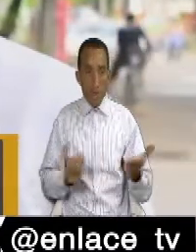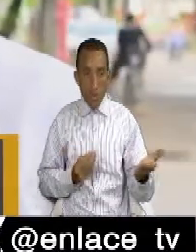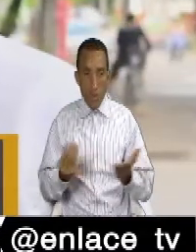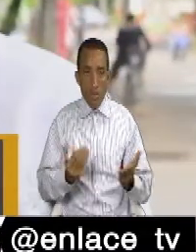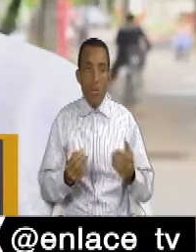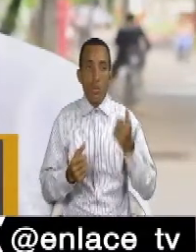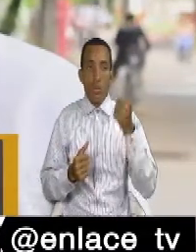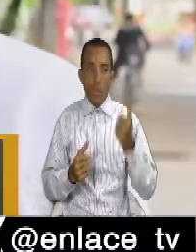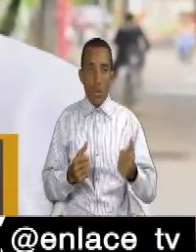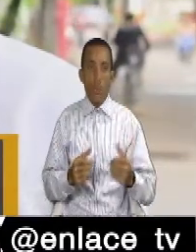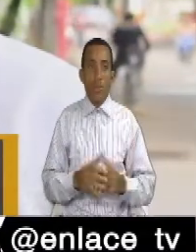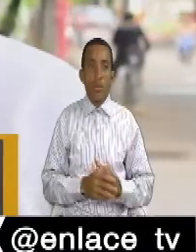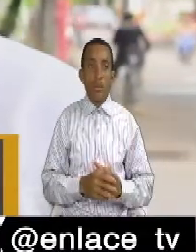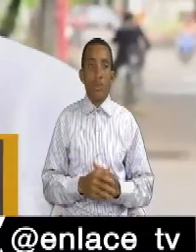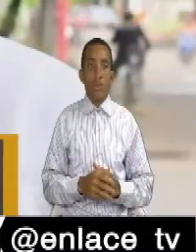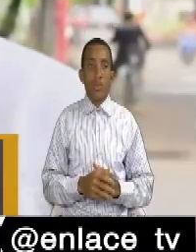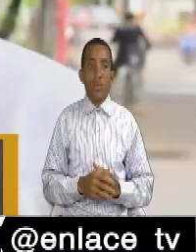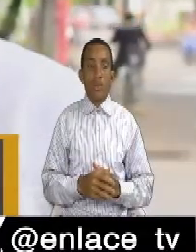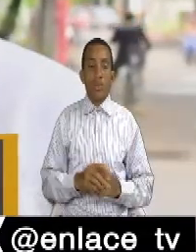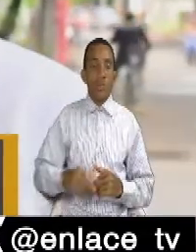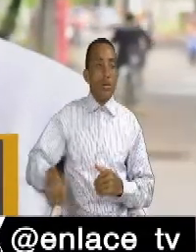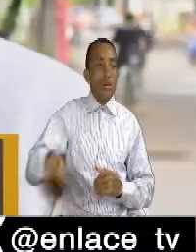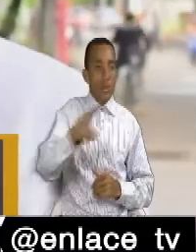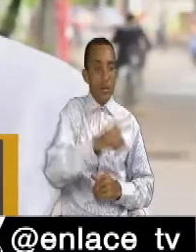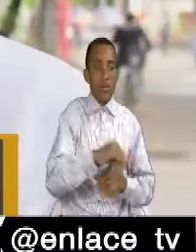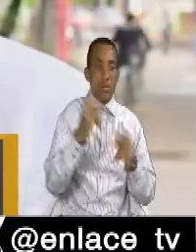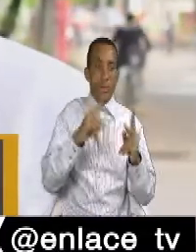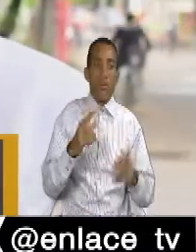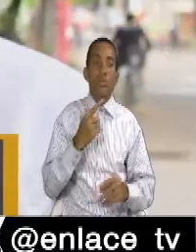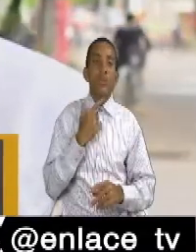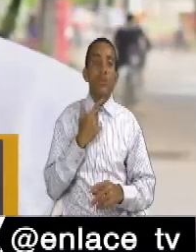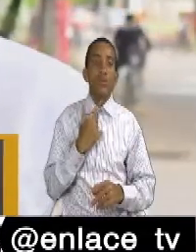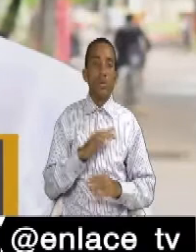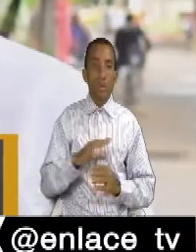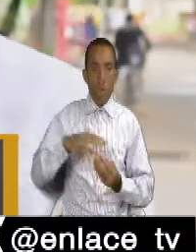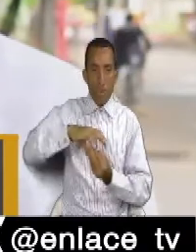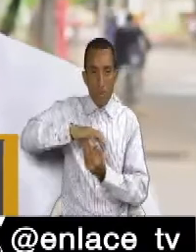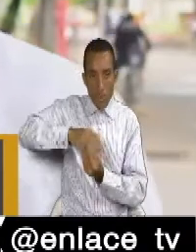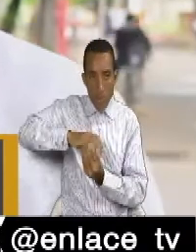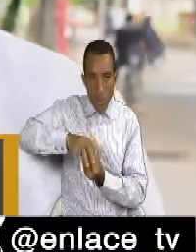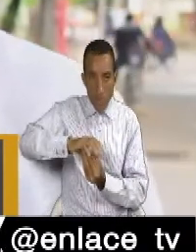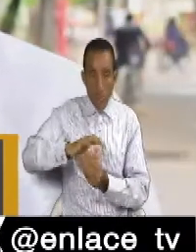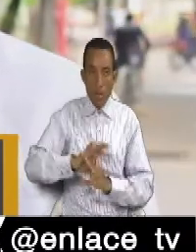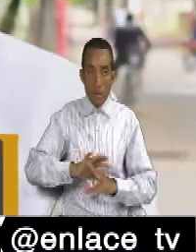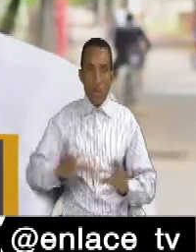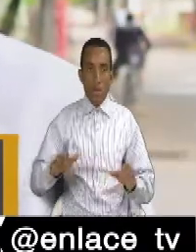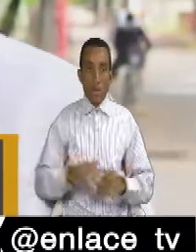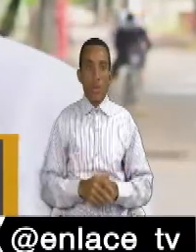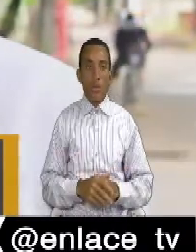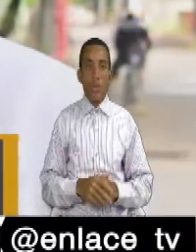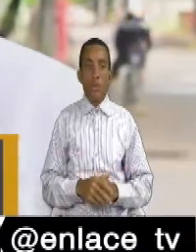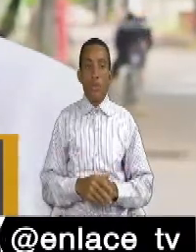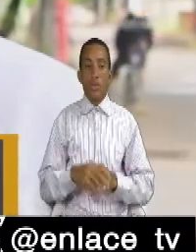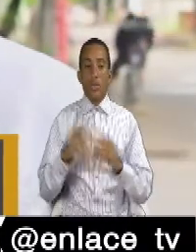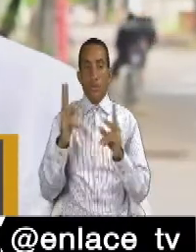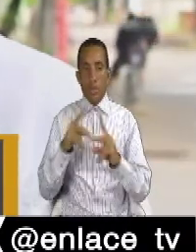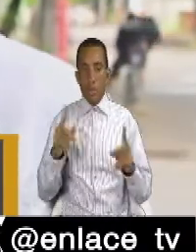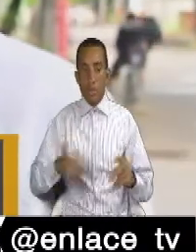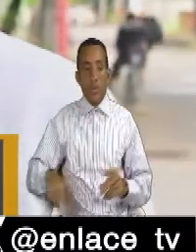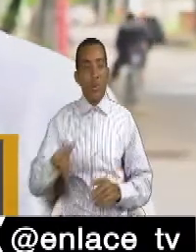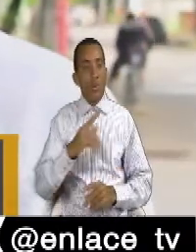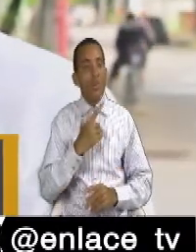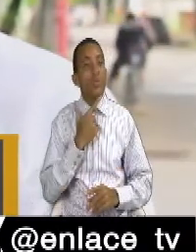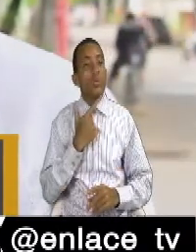siempre, y la gente le gustó, ¿por qué? Porque era mera naranja con hielo, la gente le gustó